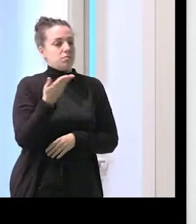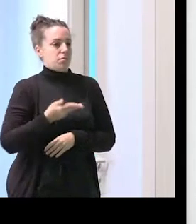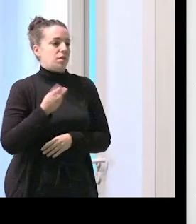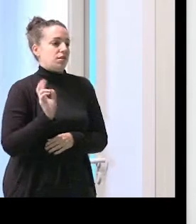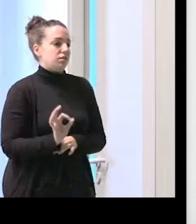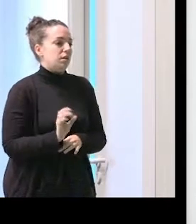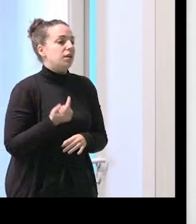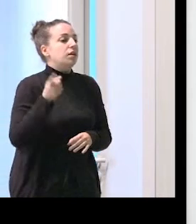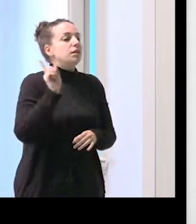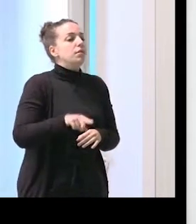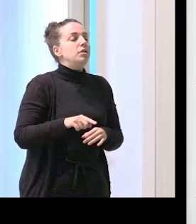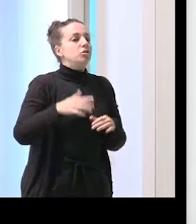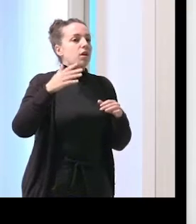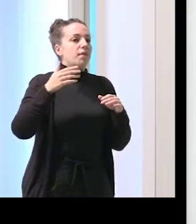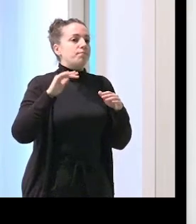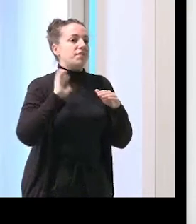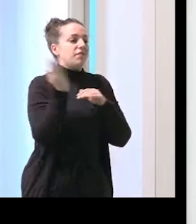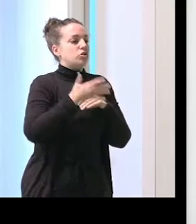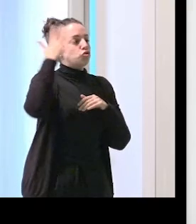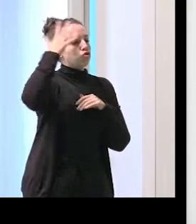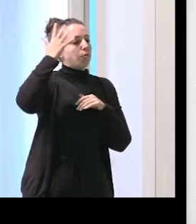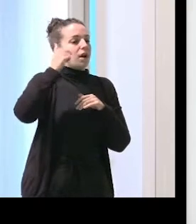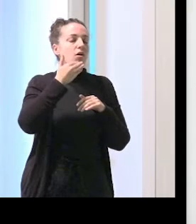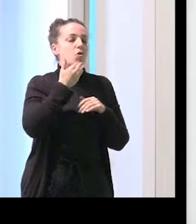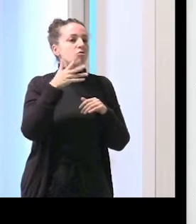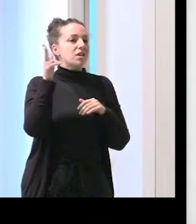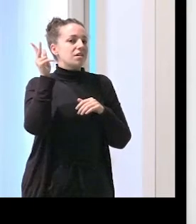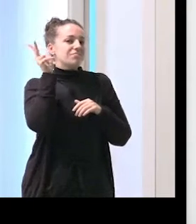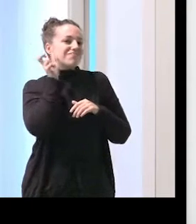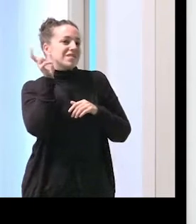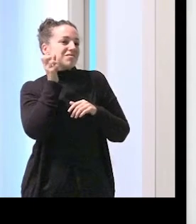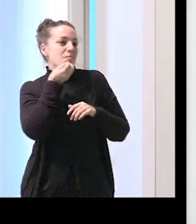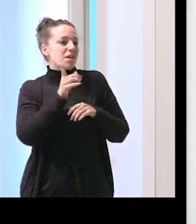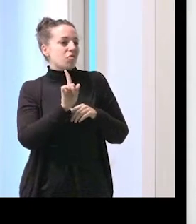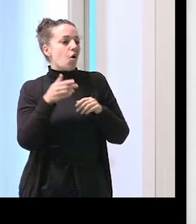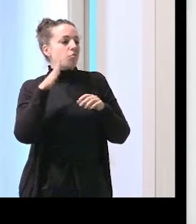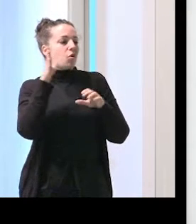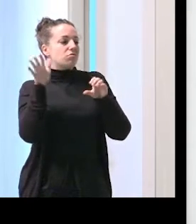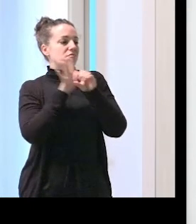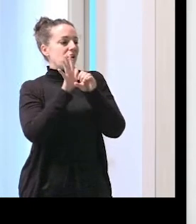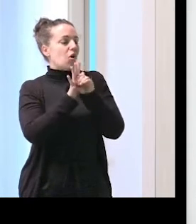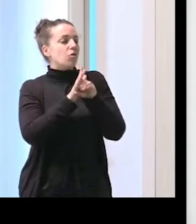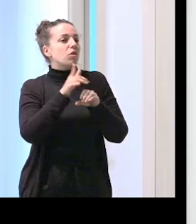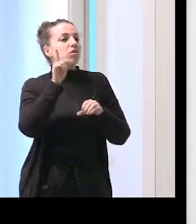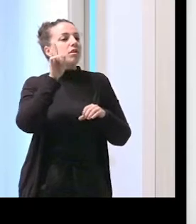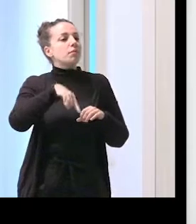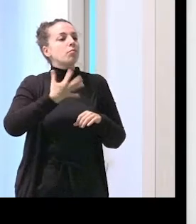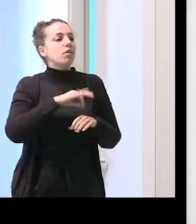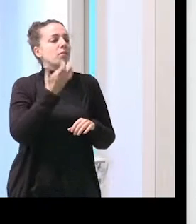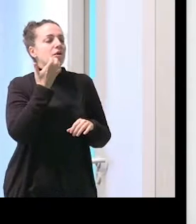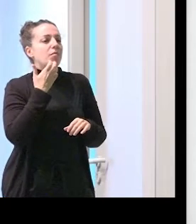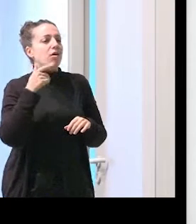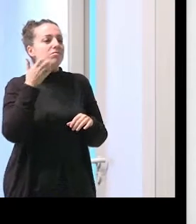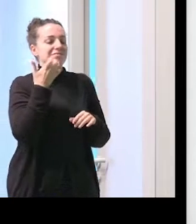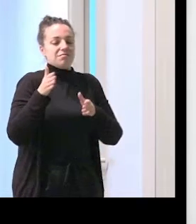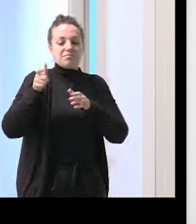el efecto sombra en la cabeza, eso es cuando tienes un tapón en oído o una otitis serosa, todo el mundo eso es consciente de que si tienes hablando a